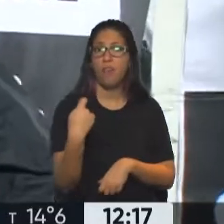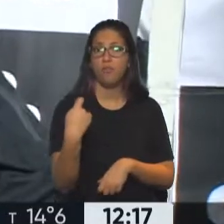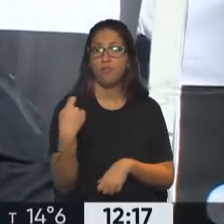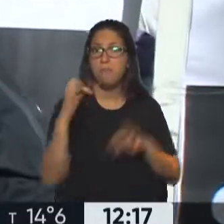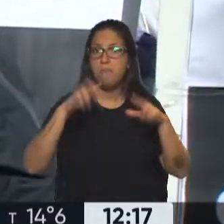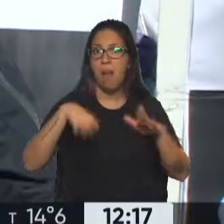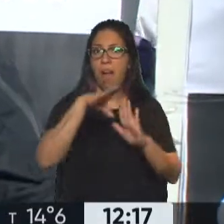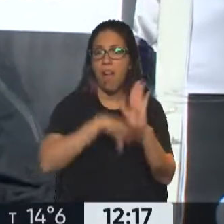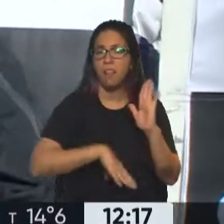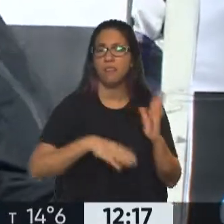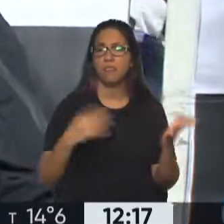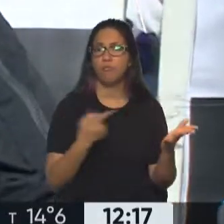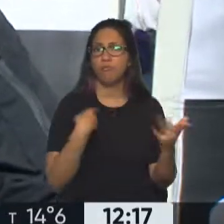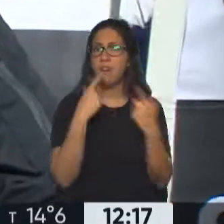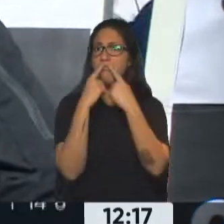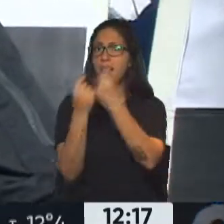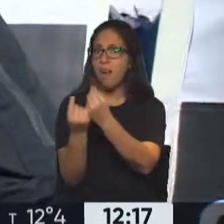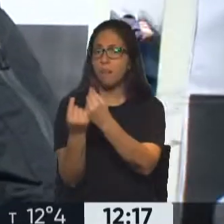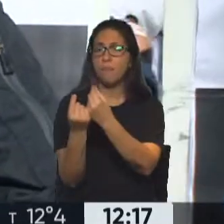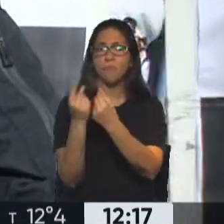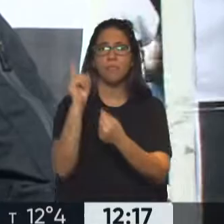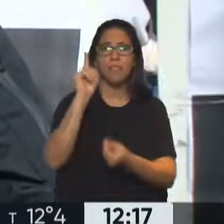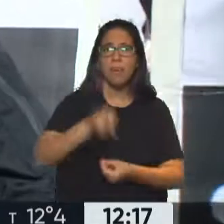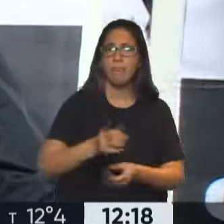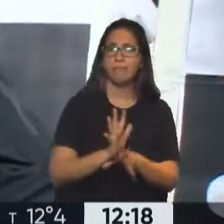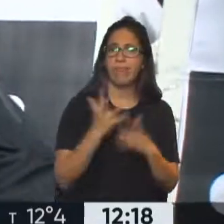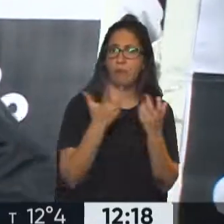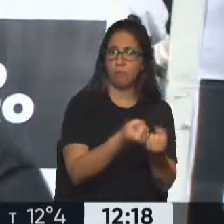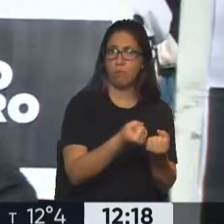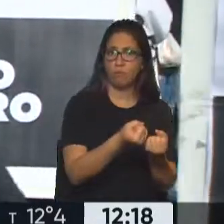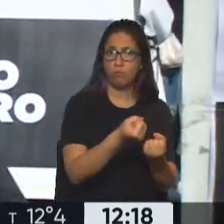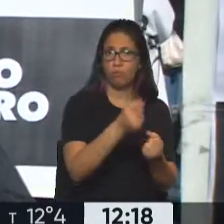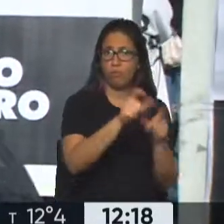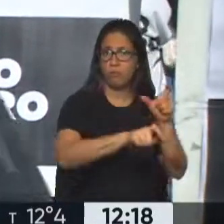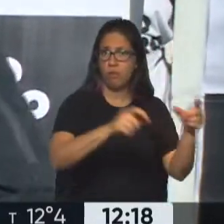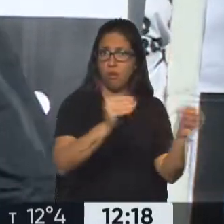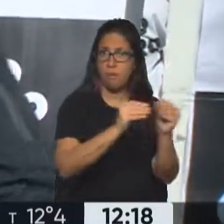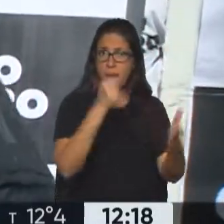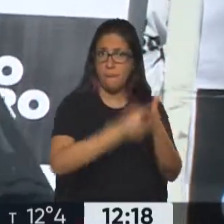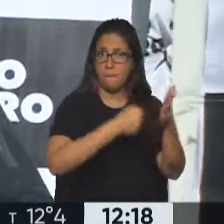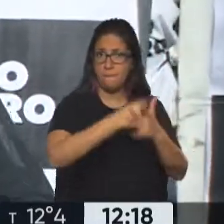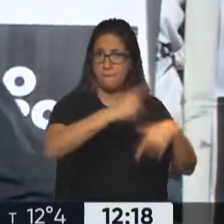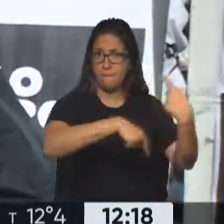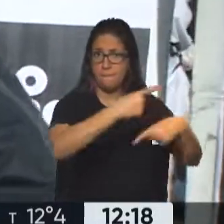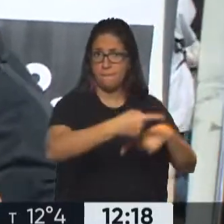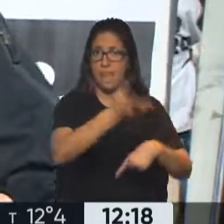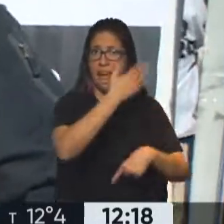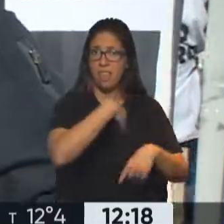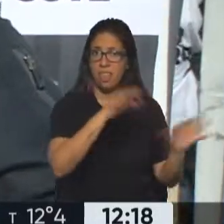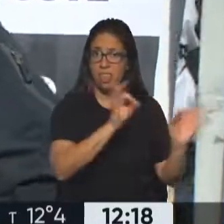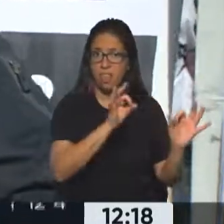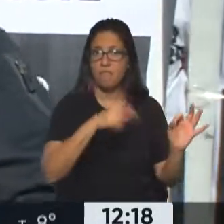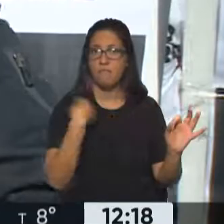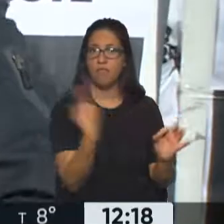haciendo este reclamo pero de alguna manera también lo estamos haciendo un apoyo a los compañeros que están saliendo voy a luchar y que no estaban saliendo y por lo tanto para